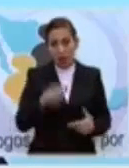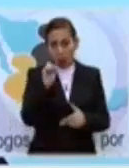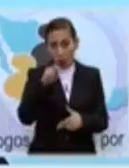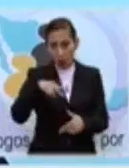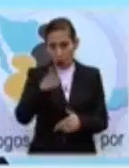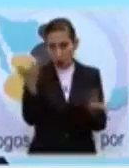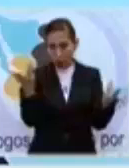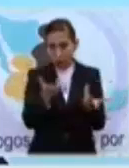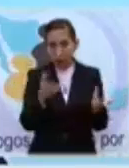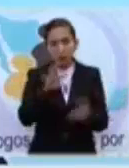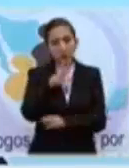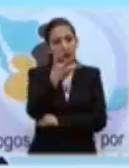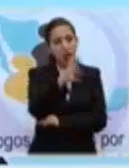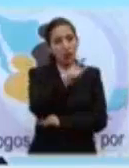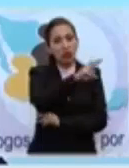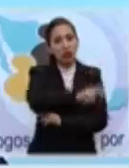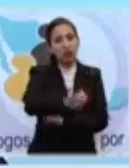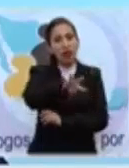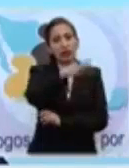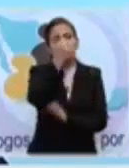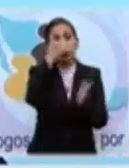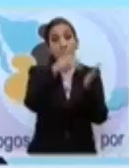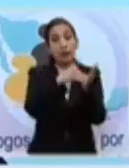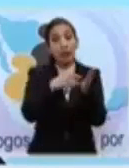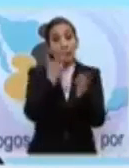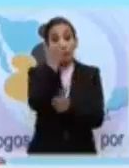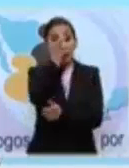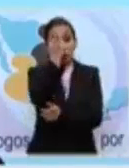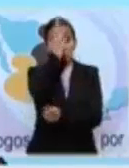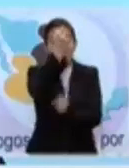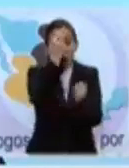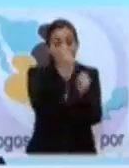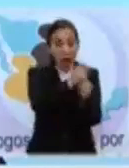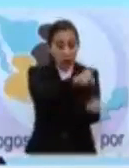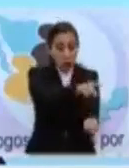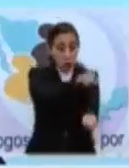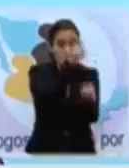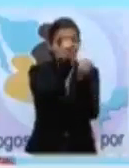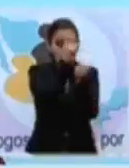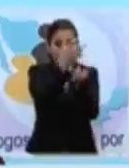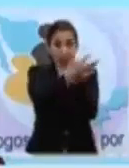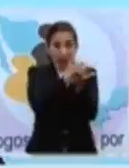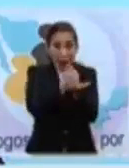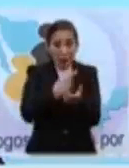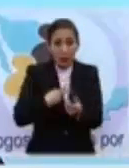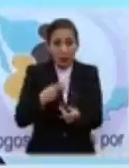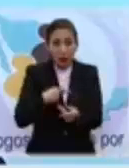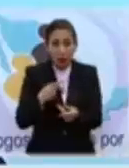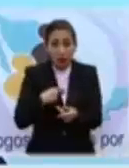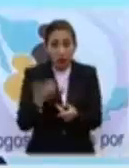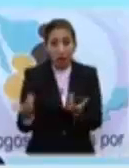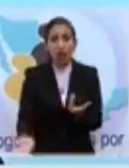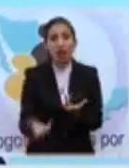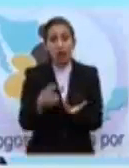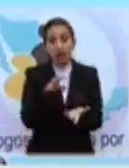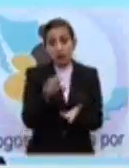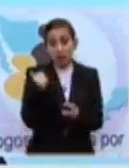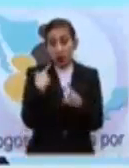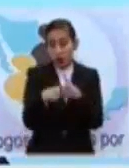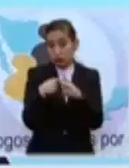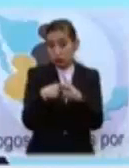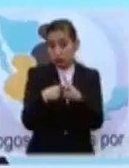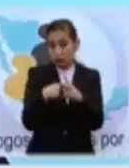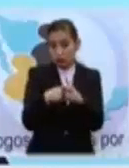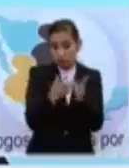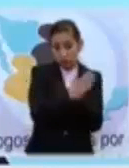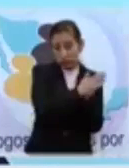Unidas es de aproximadamente 214,000 pesos al año. El ingreso promedio o el nivel de recursos promedio, si lo dividimos entre el